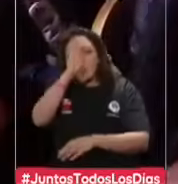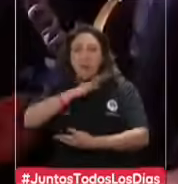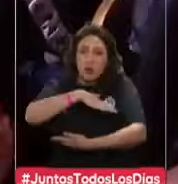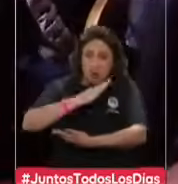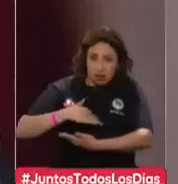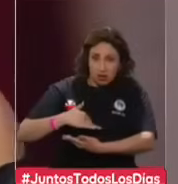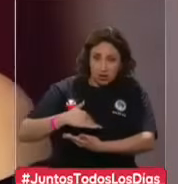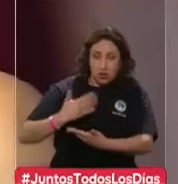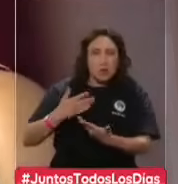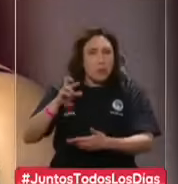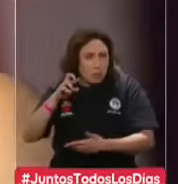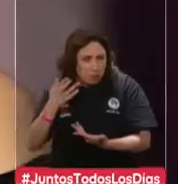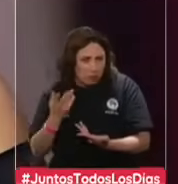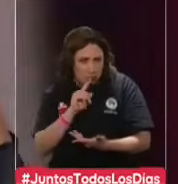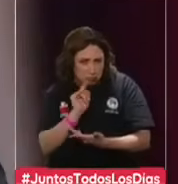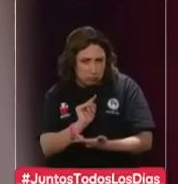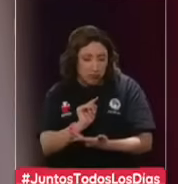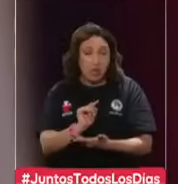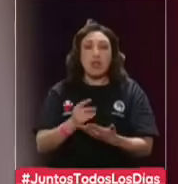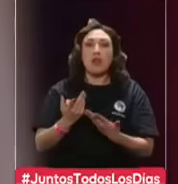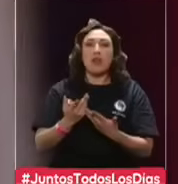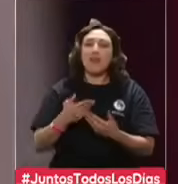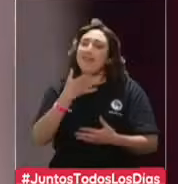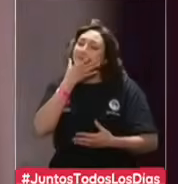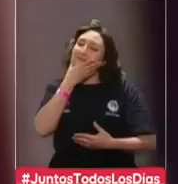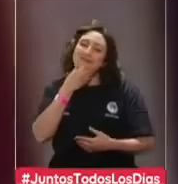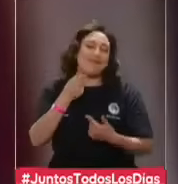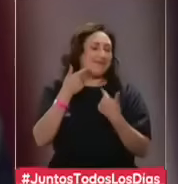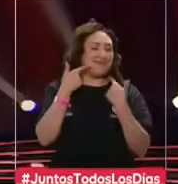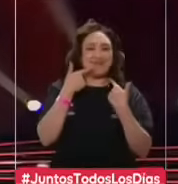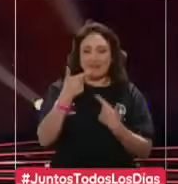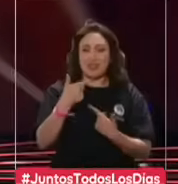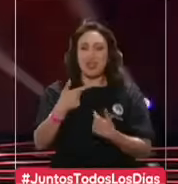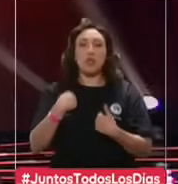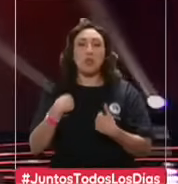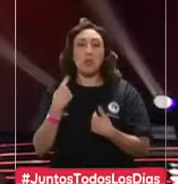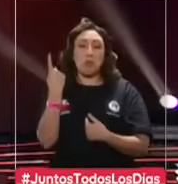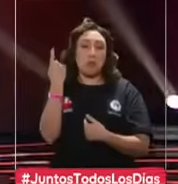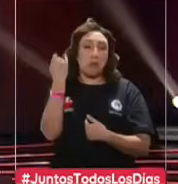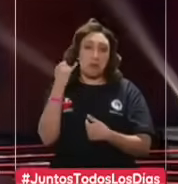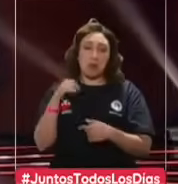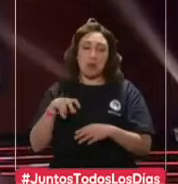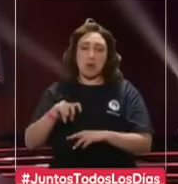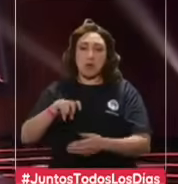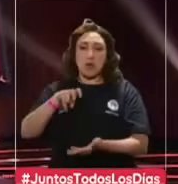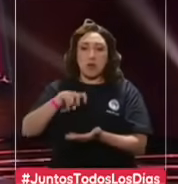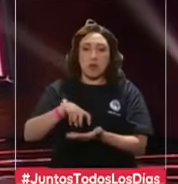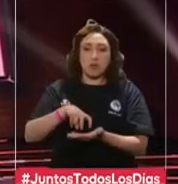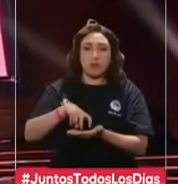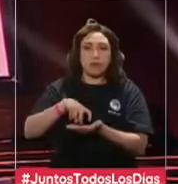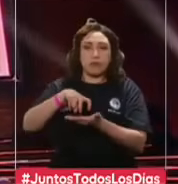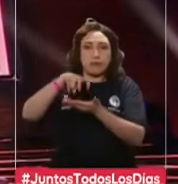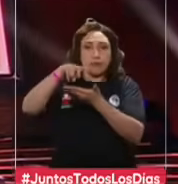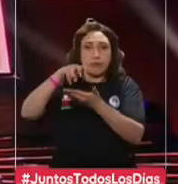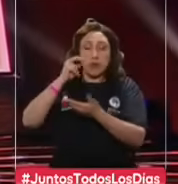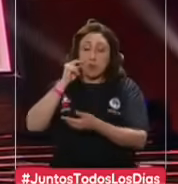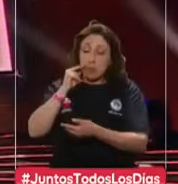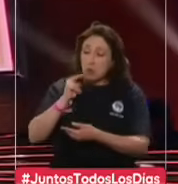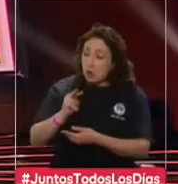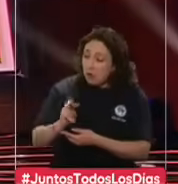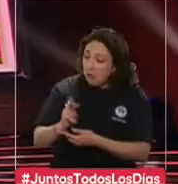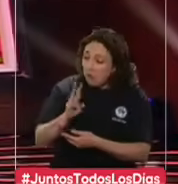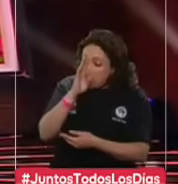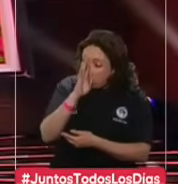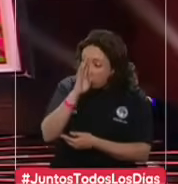perros y gatos? Me encanta. El otro día me pasó que fui y ahí iba en un ascensor y de repente le hago cariño a un perrito así. Como que los perritos